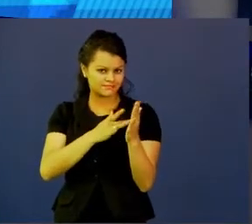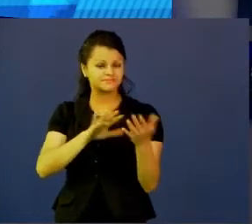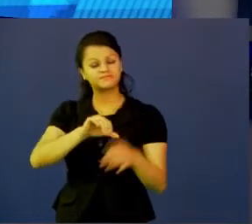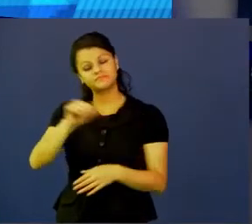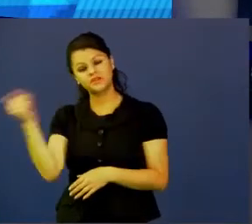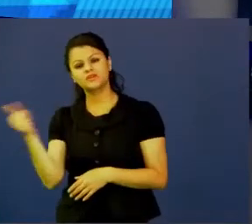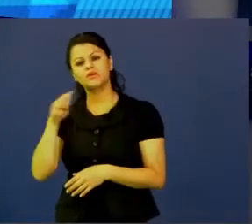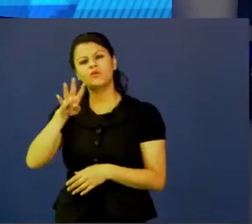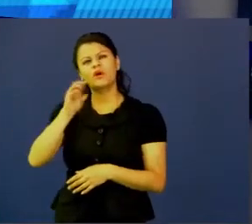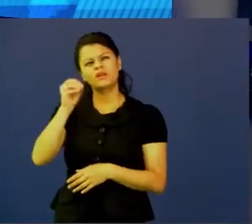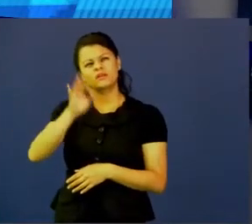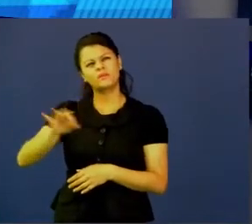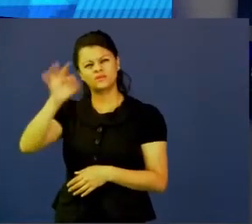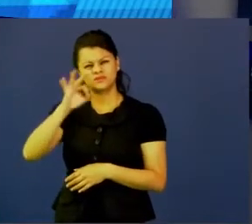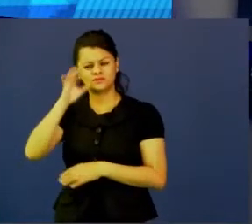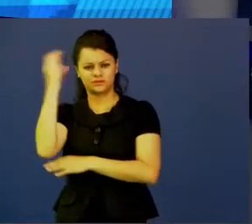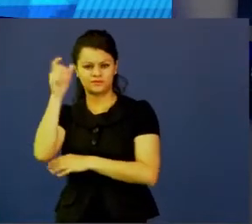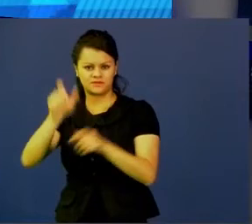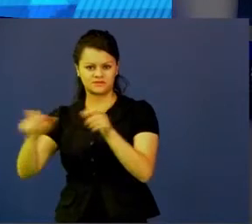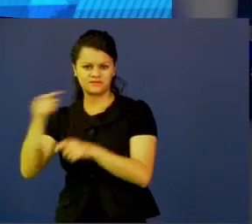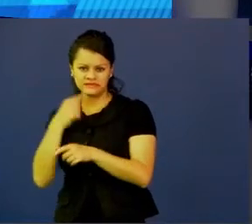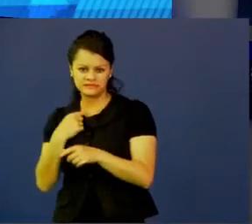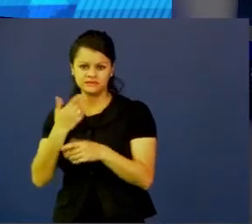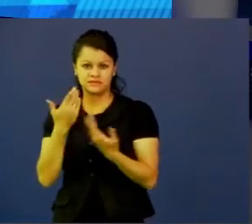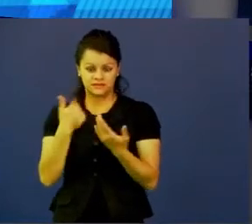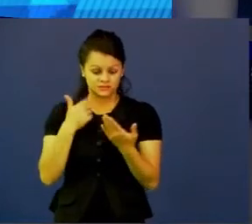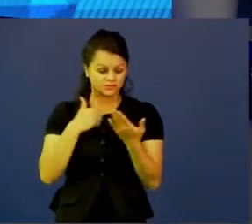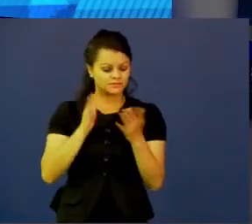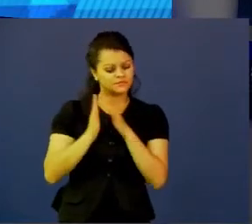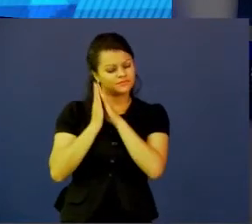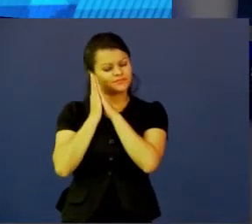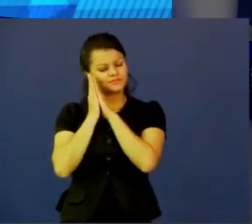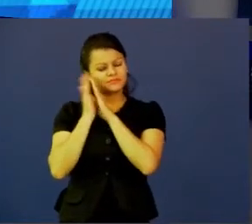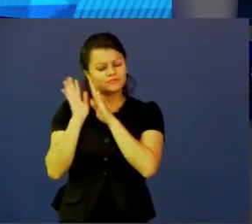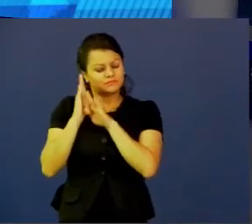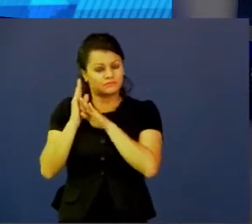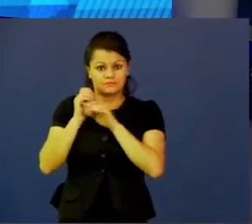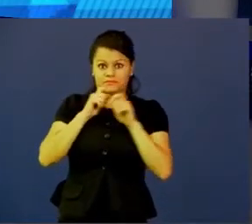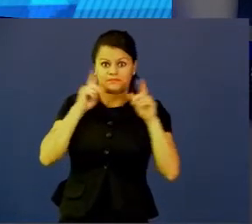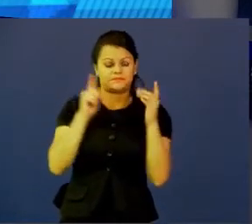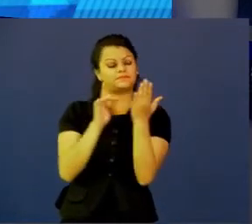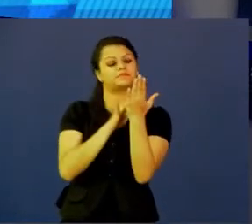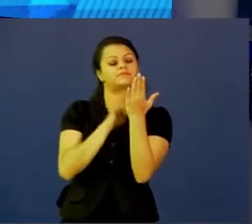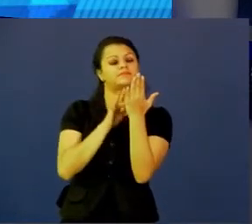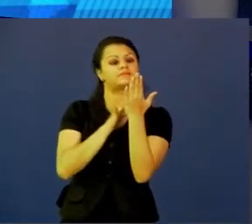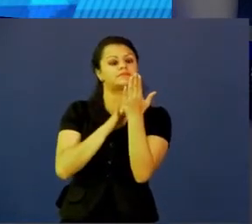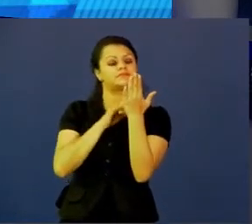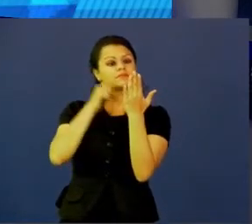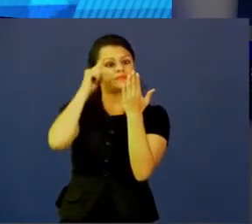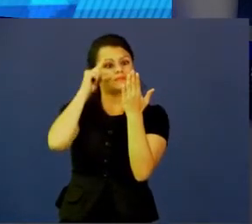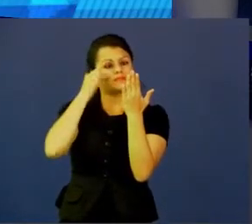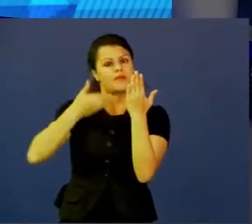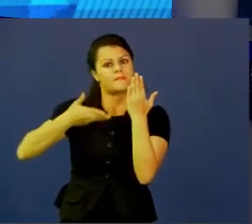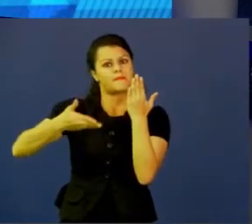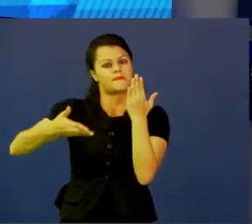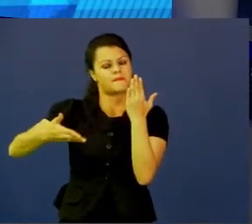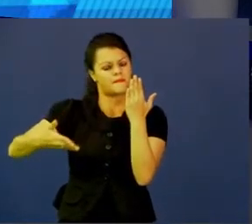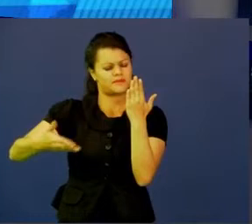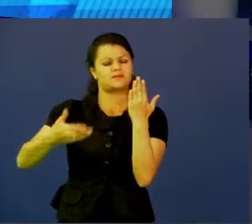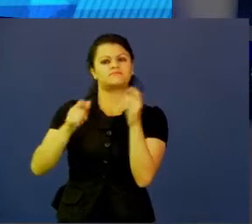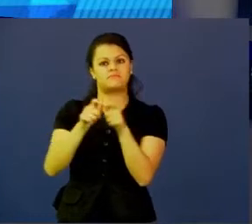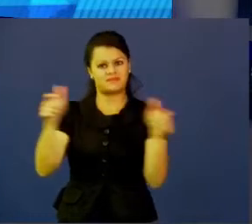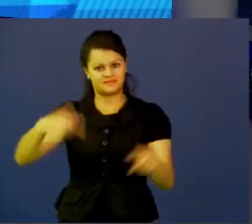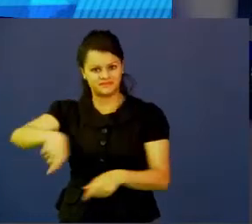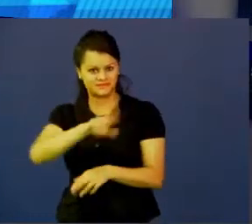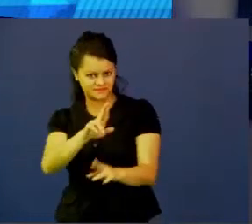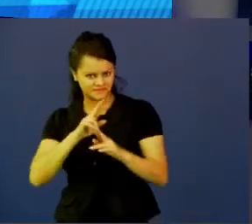dicho que han reducido sus horas de sueño por estar conectados a Internet. Y luego hay otro dato que nos parece pues, abrumador, y es que